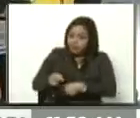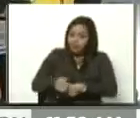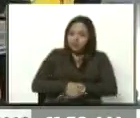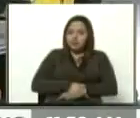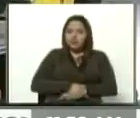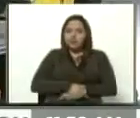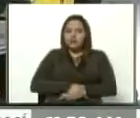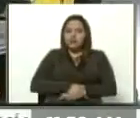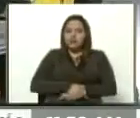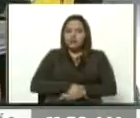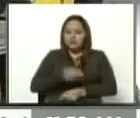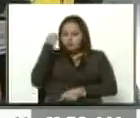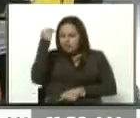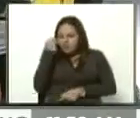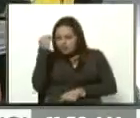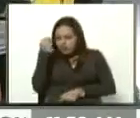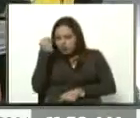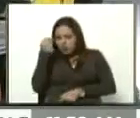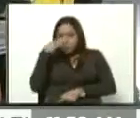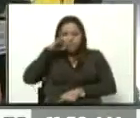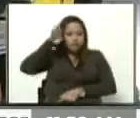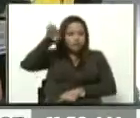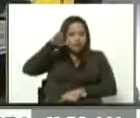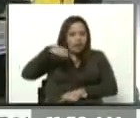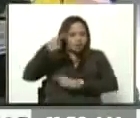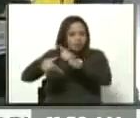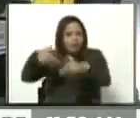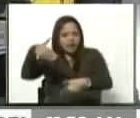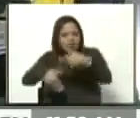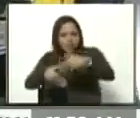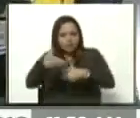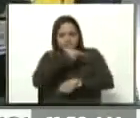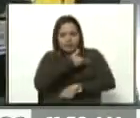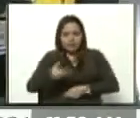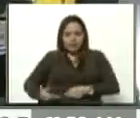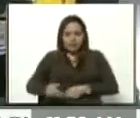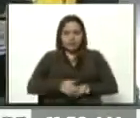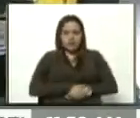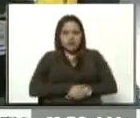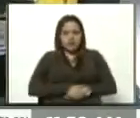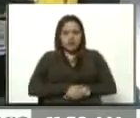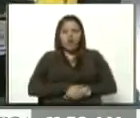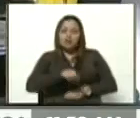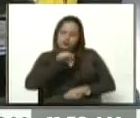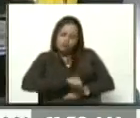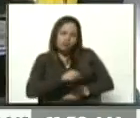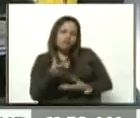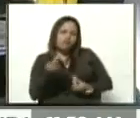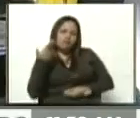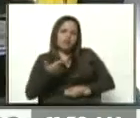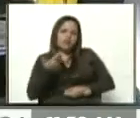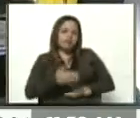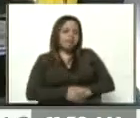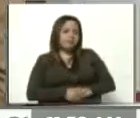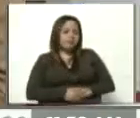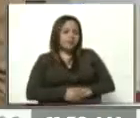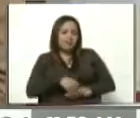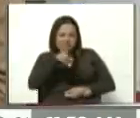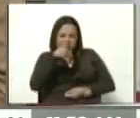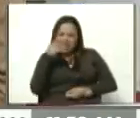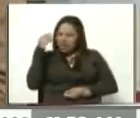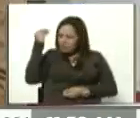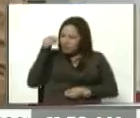ver para, o lo que se avisora para estas próximas elecciones presidenciales. Bien importante. Su lectura, profe, de esto. Un liderazgo